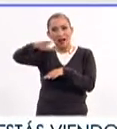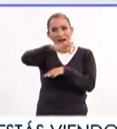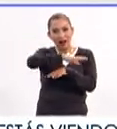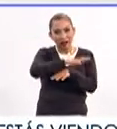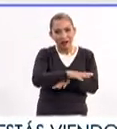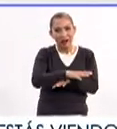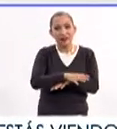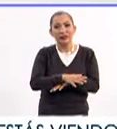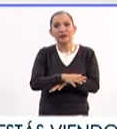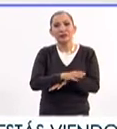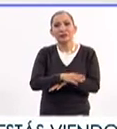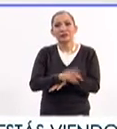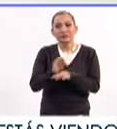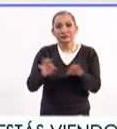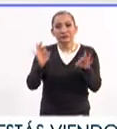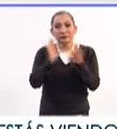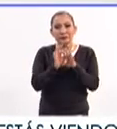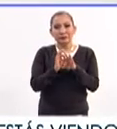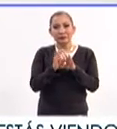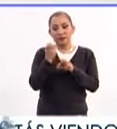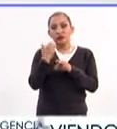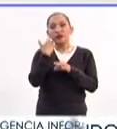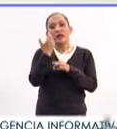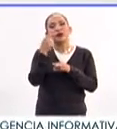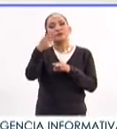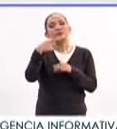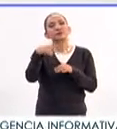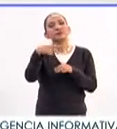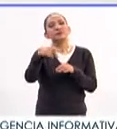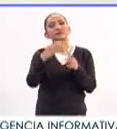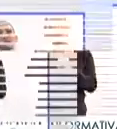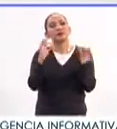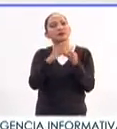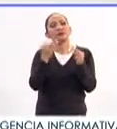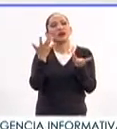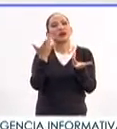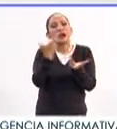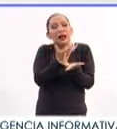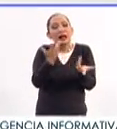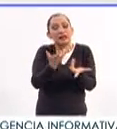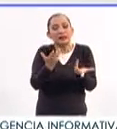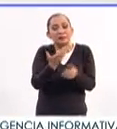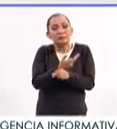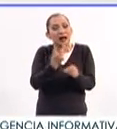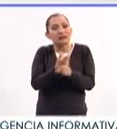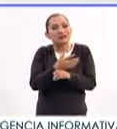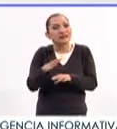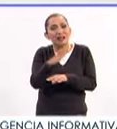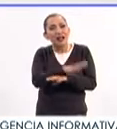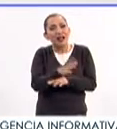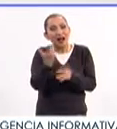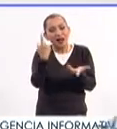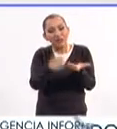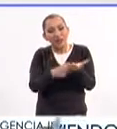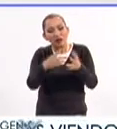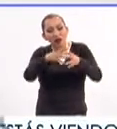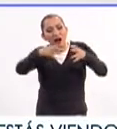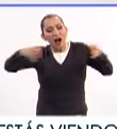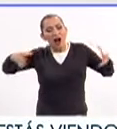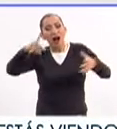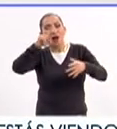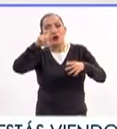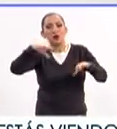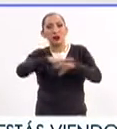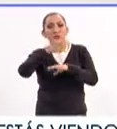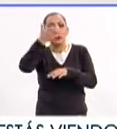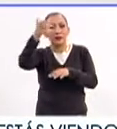a estos componentes de nuestro planeta es fundamental. Y en ese sentido me gustaría que nos explicara qué es lo que está sucediendo en los cuerpos grandes de agua con el